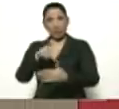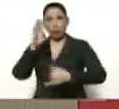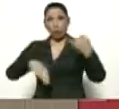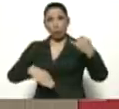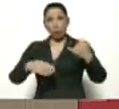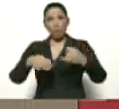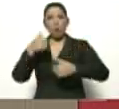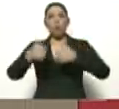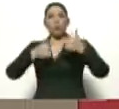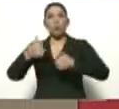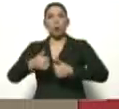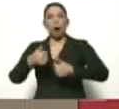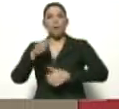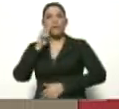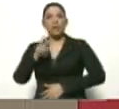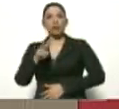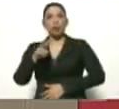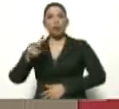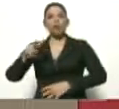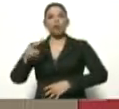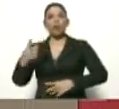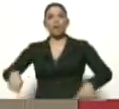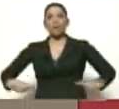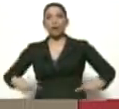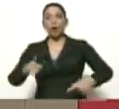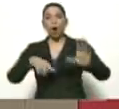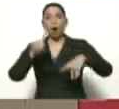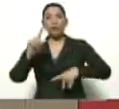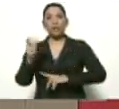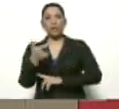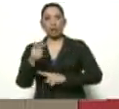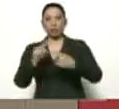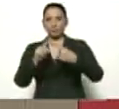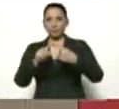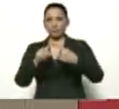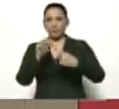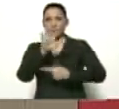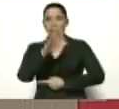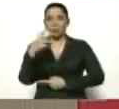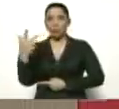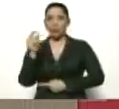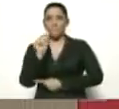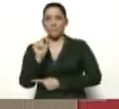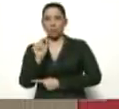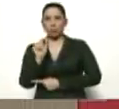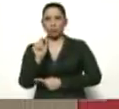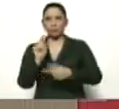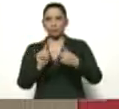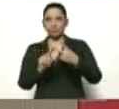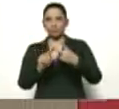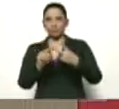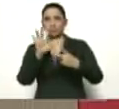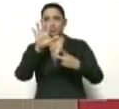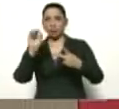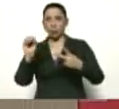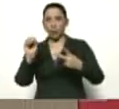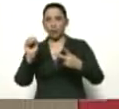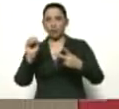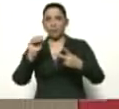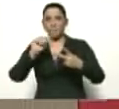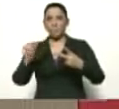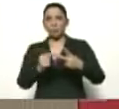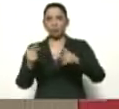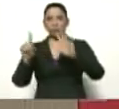avistado doble rueda 11 grados 53 minutos 50 puntos